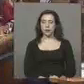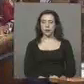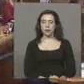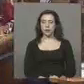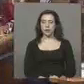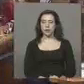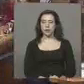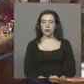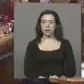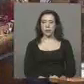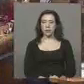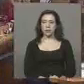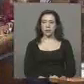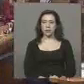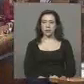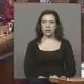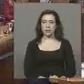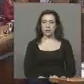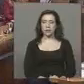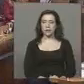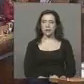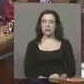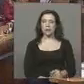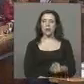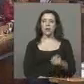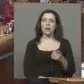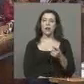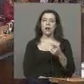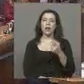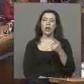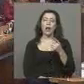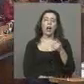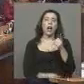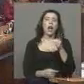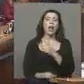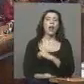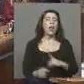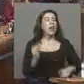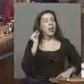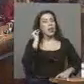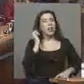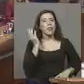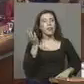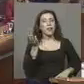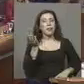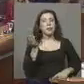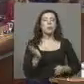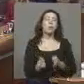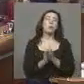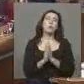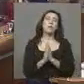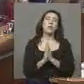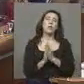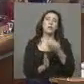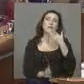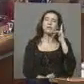Hay una teleserie antes, yo estoy dispuesto a mirarla. Diputada, por favor.